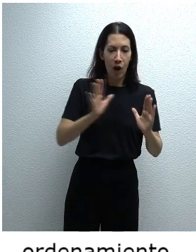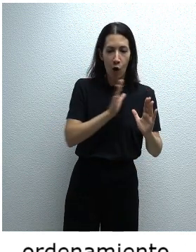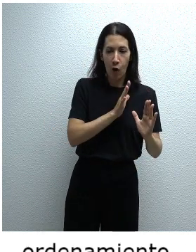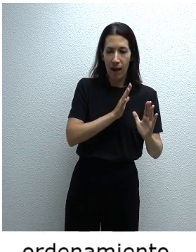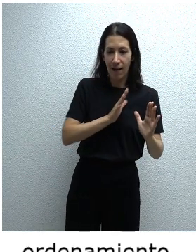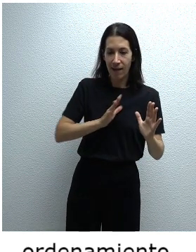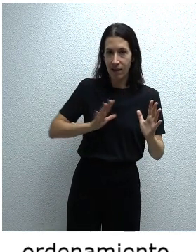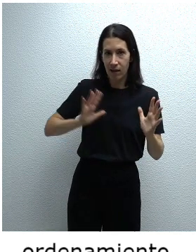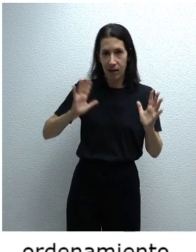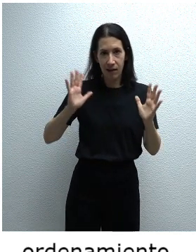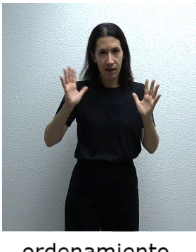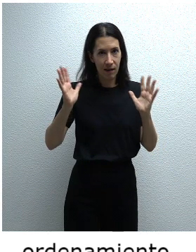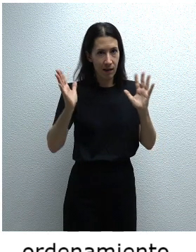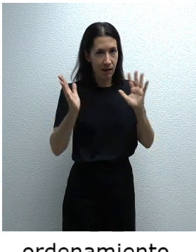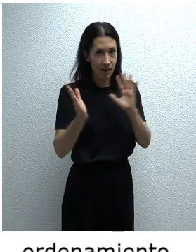da